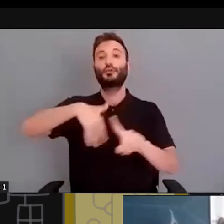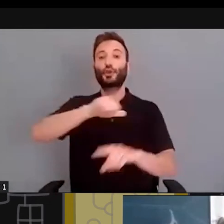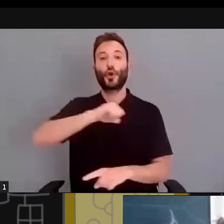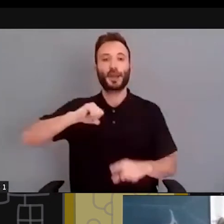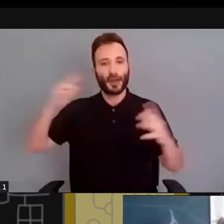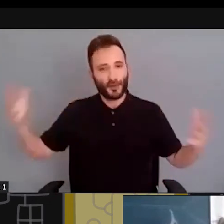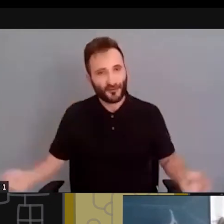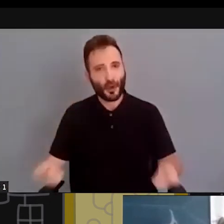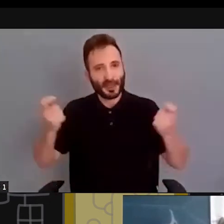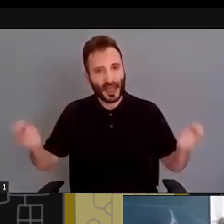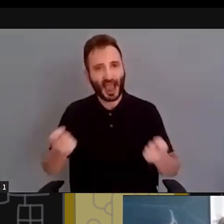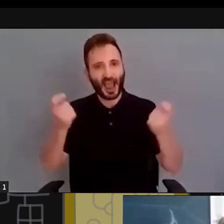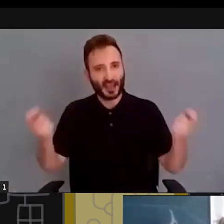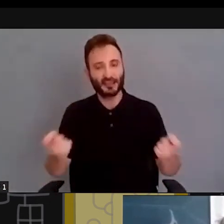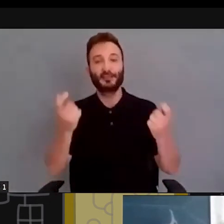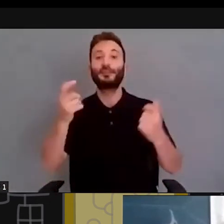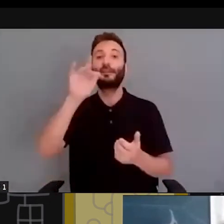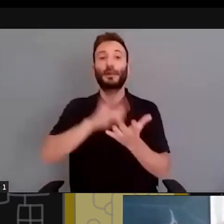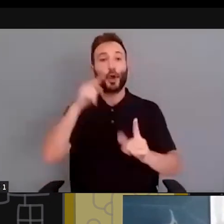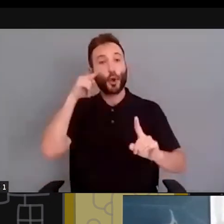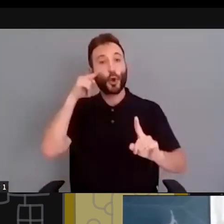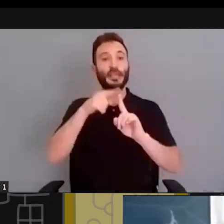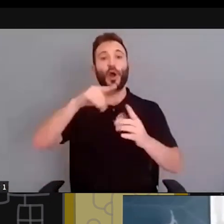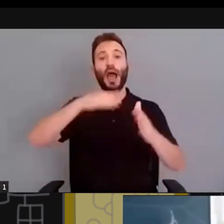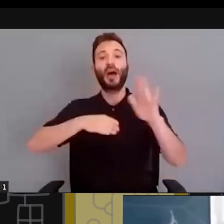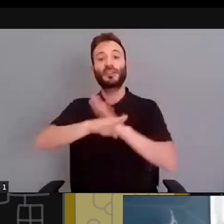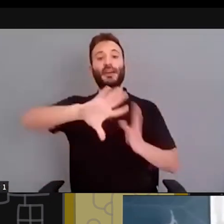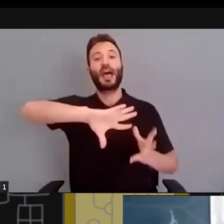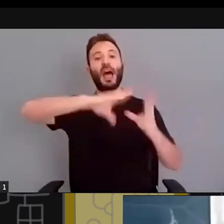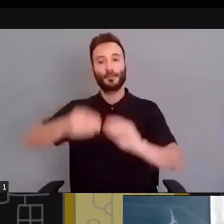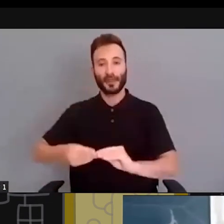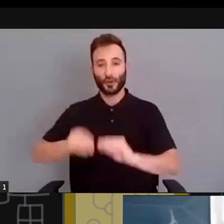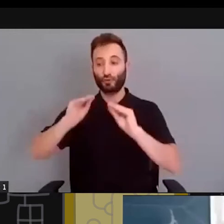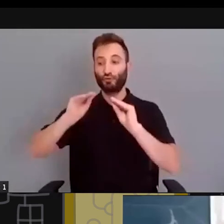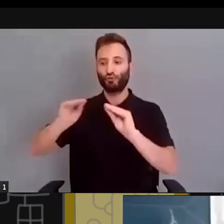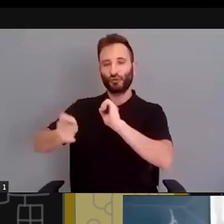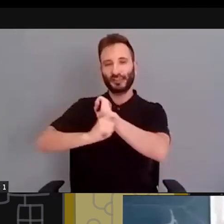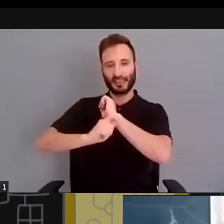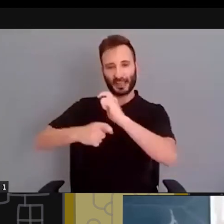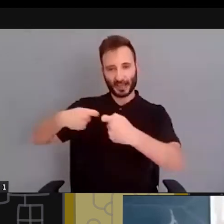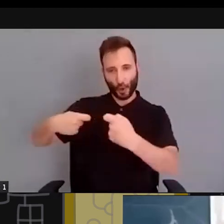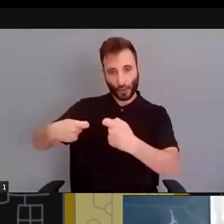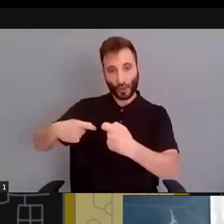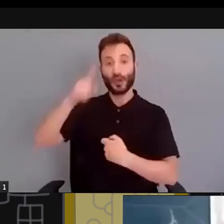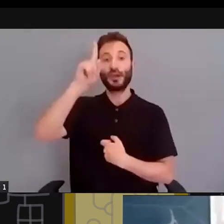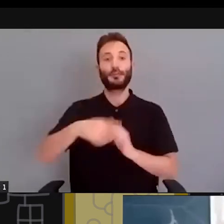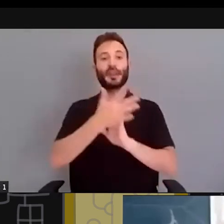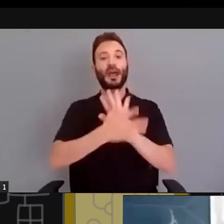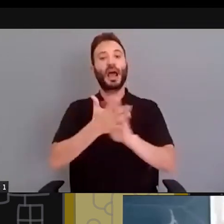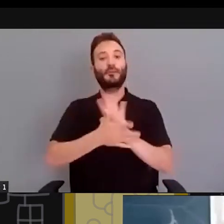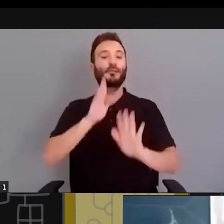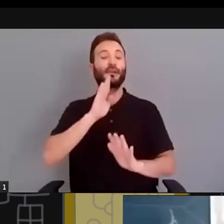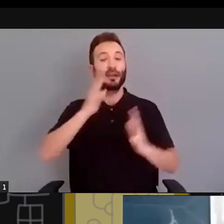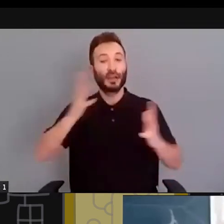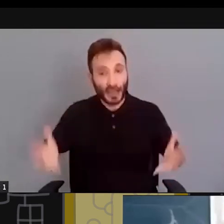privado a adoptar la accesibilidad en sus estrategias. Además, has comentado el empuje que supuso